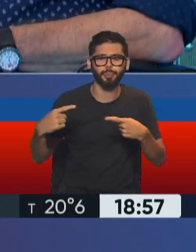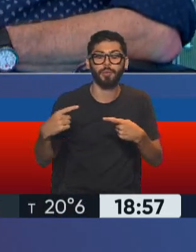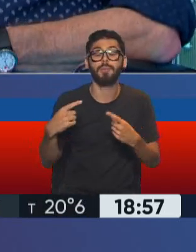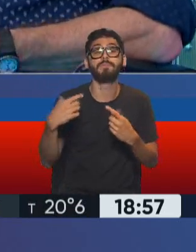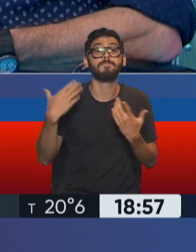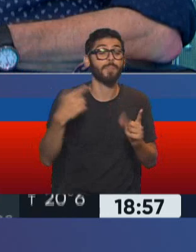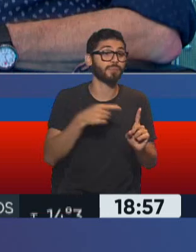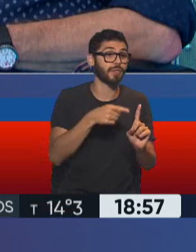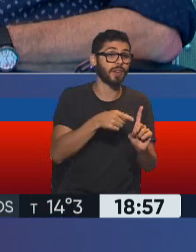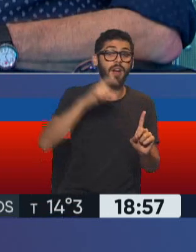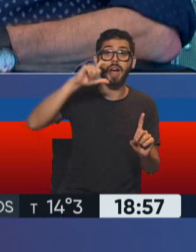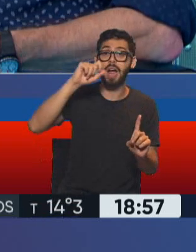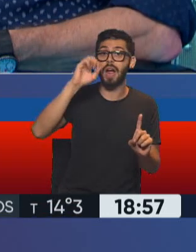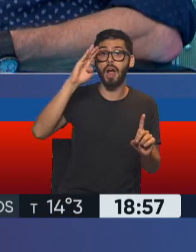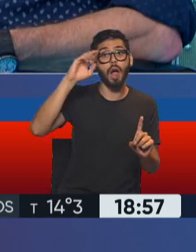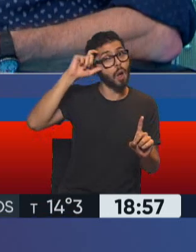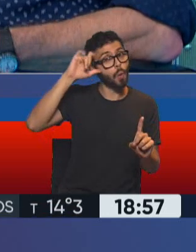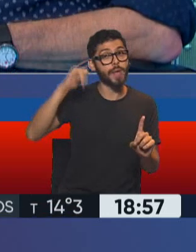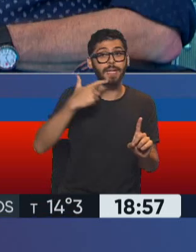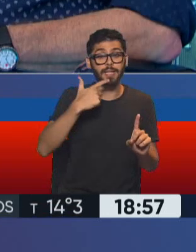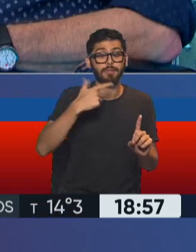Cabezas fue secuestrado por,